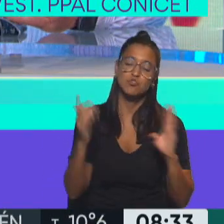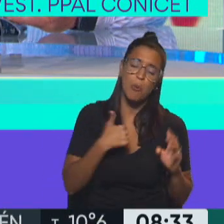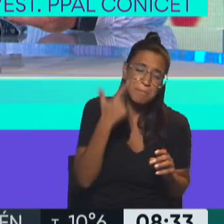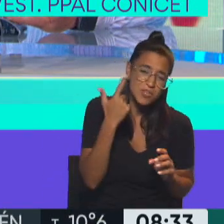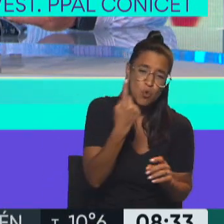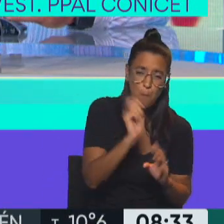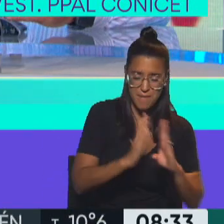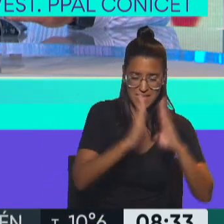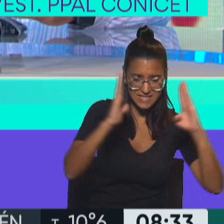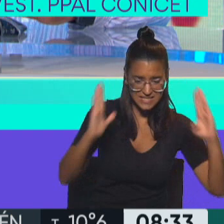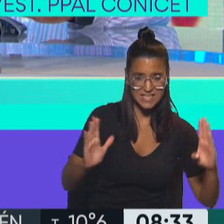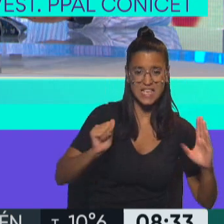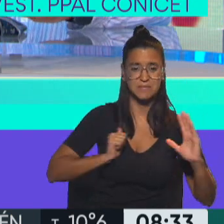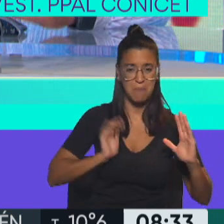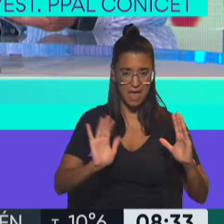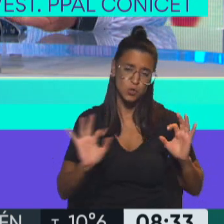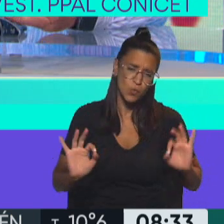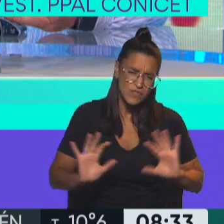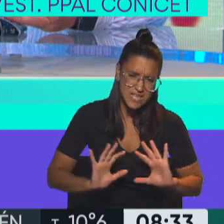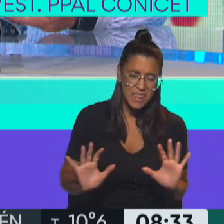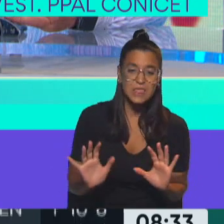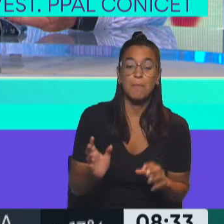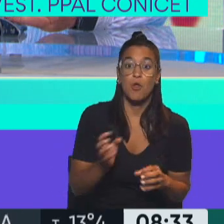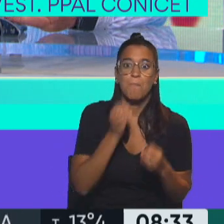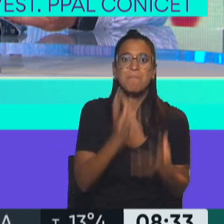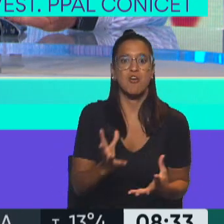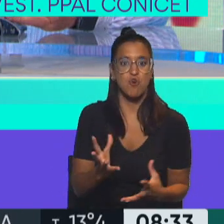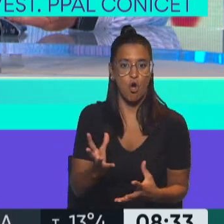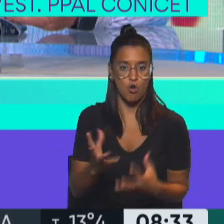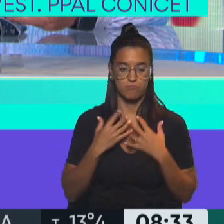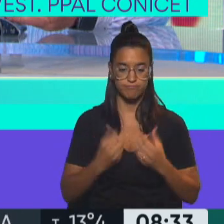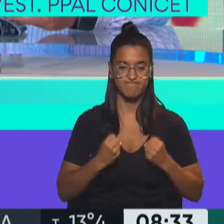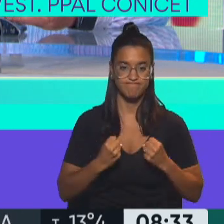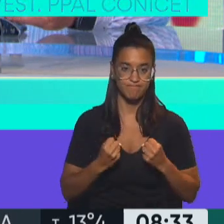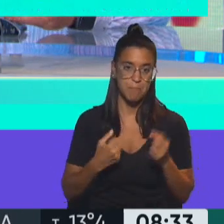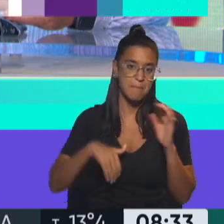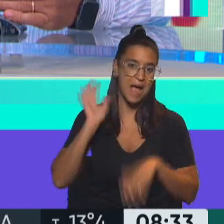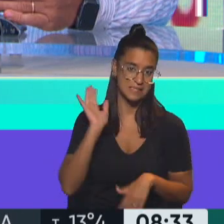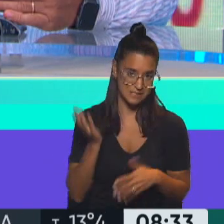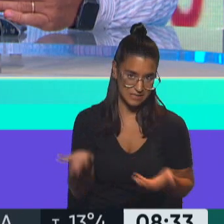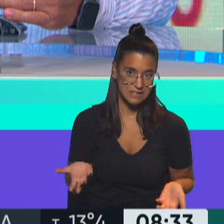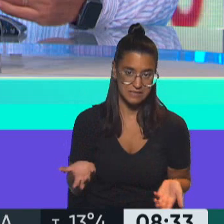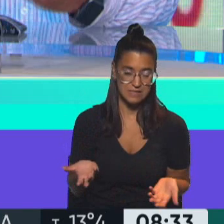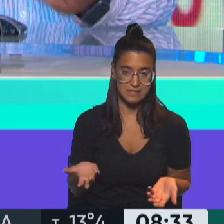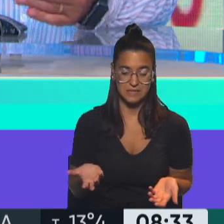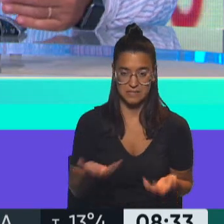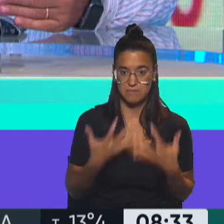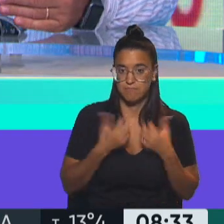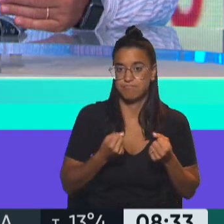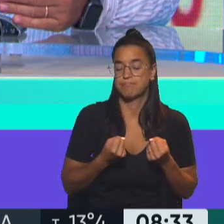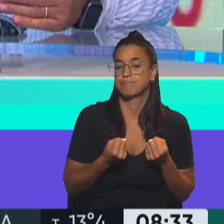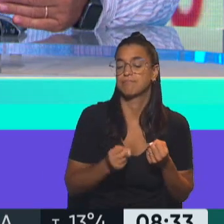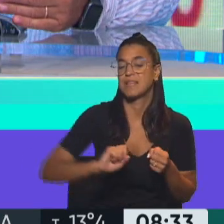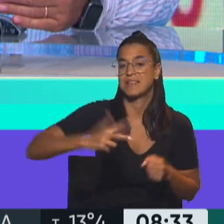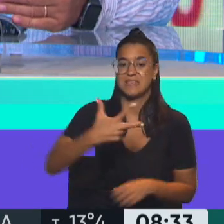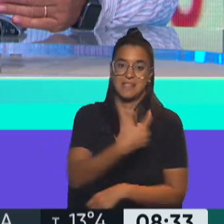mes puede ser suficiente, mejor va a ser el efecto y mejor va a ser la inmunidad que uno va a generar con esa